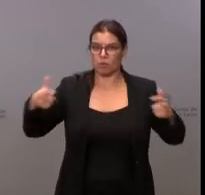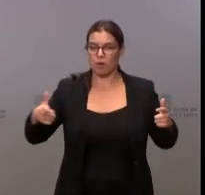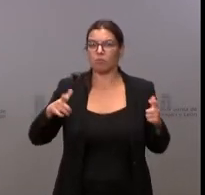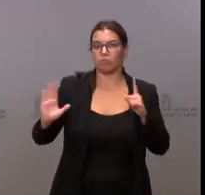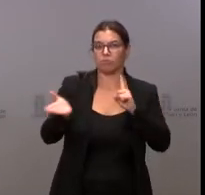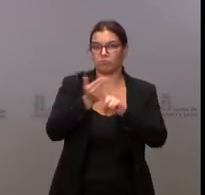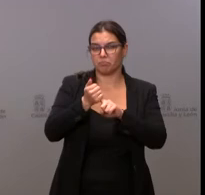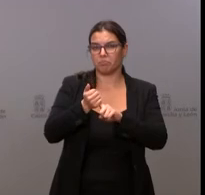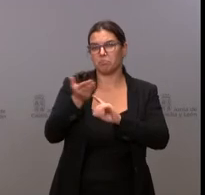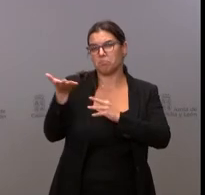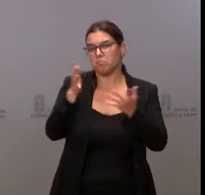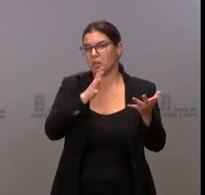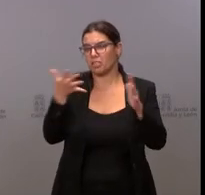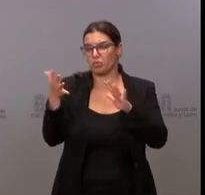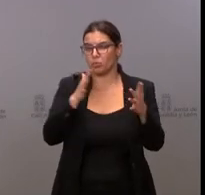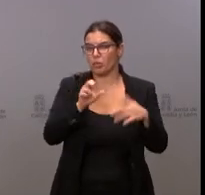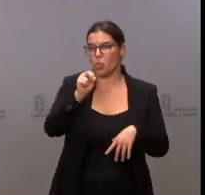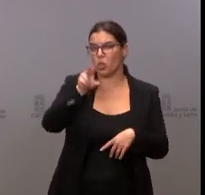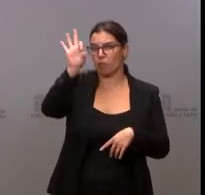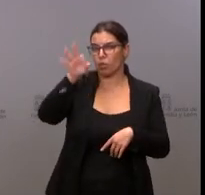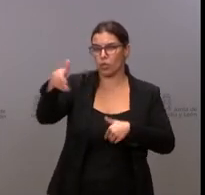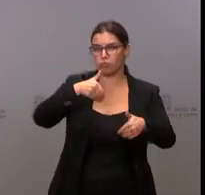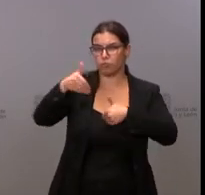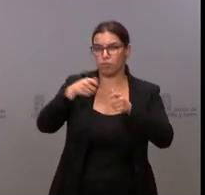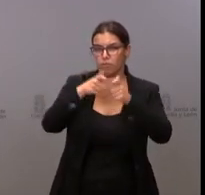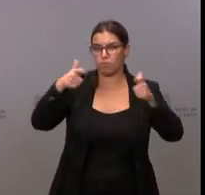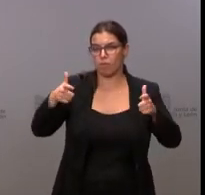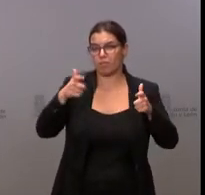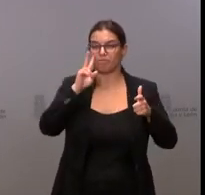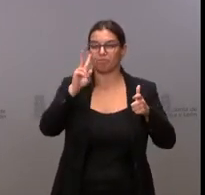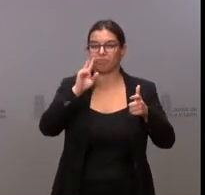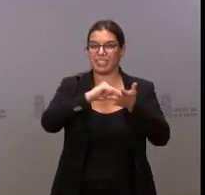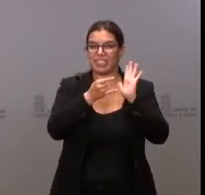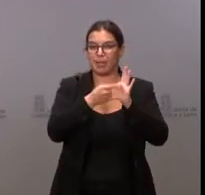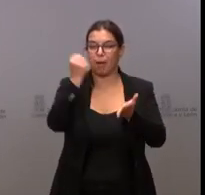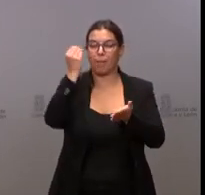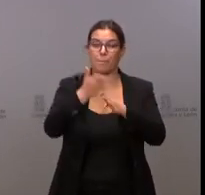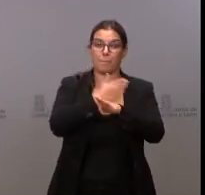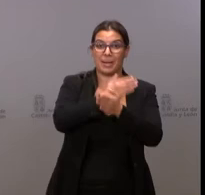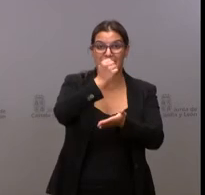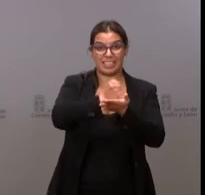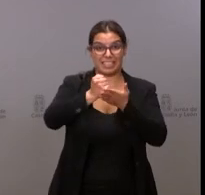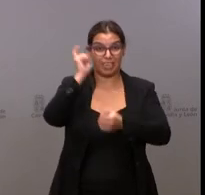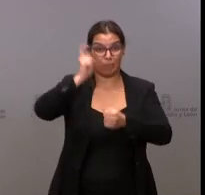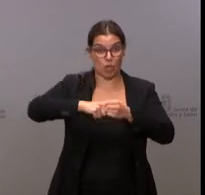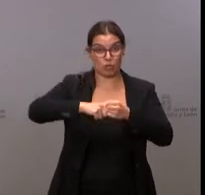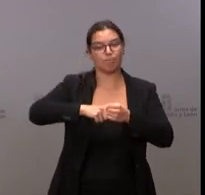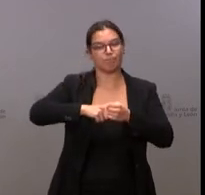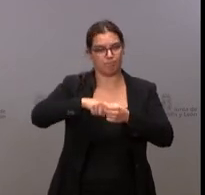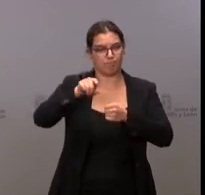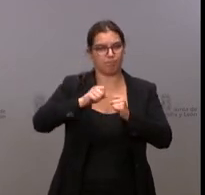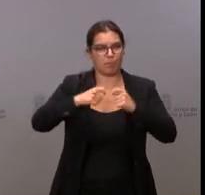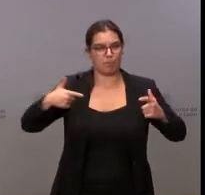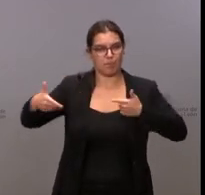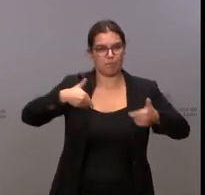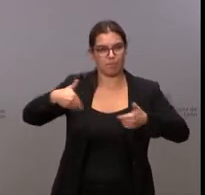en el entorno del 12% si atendemos a los datos del sistema de prescripción tal vez una de